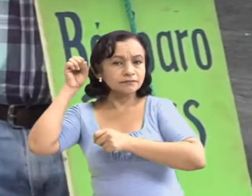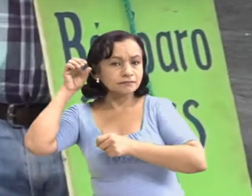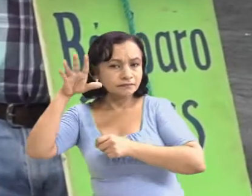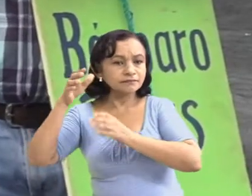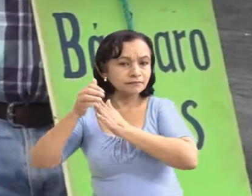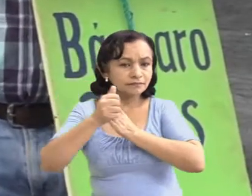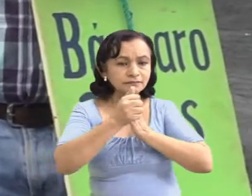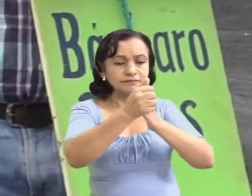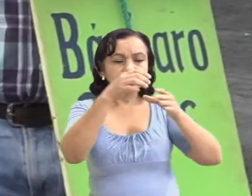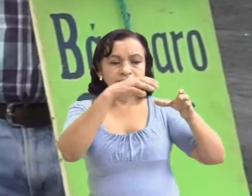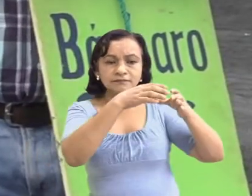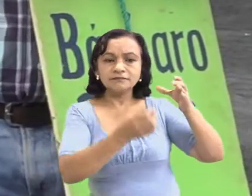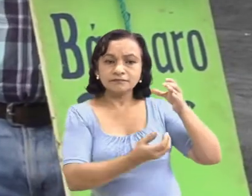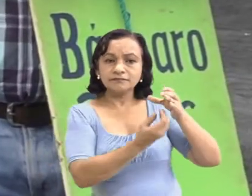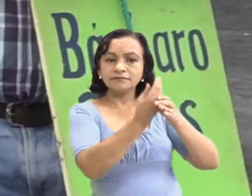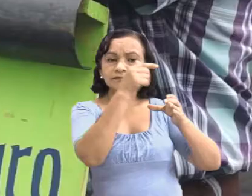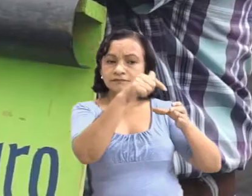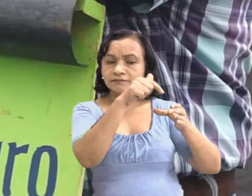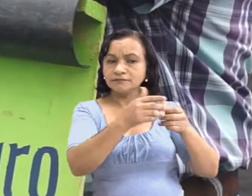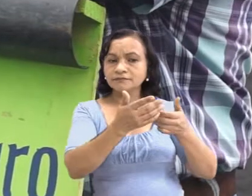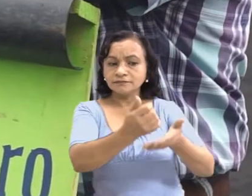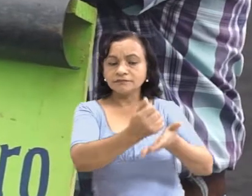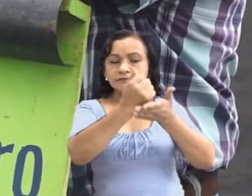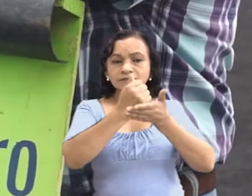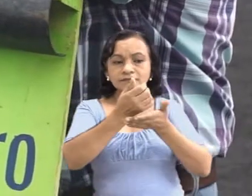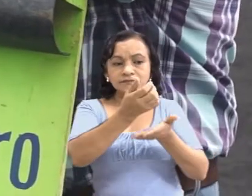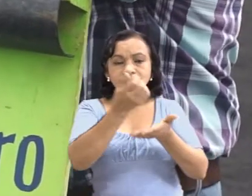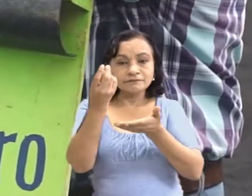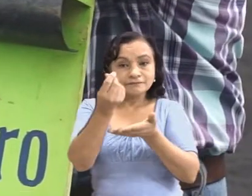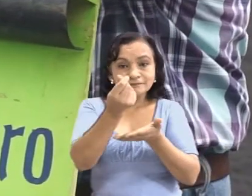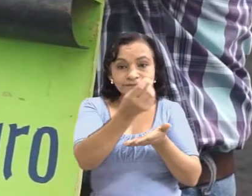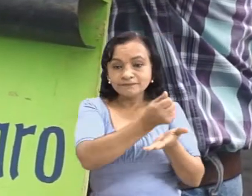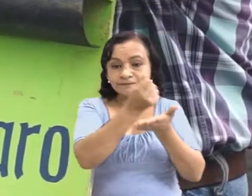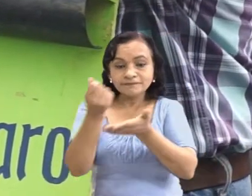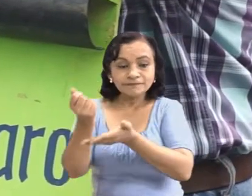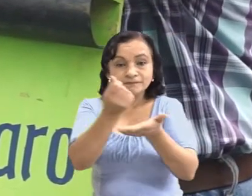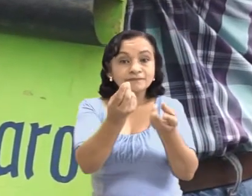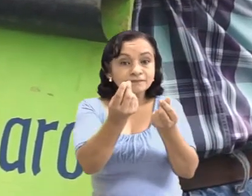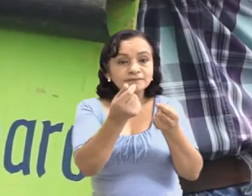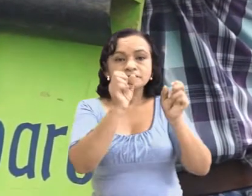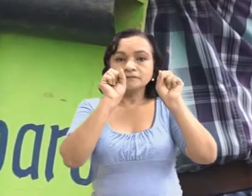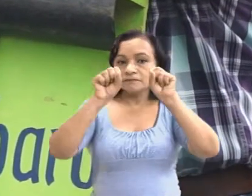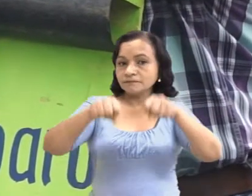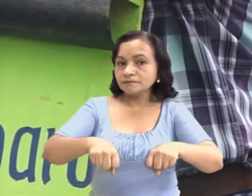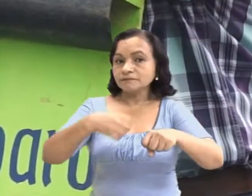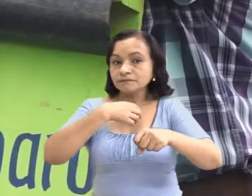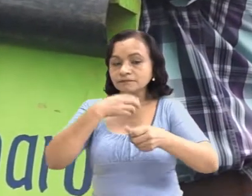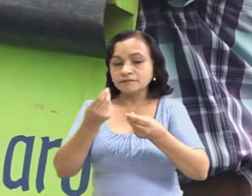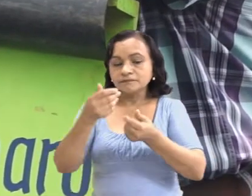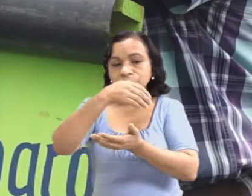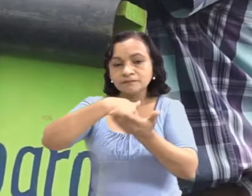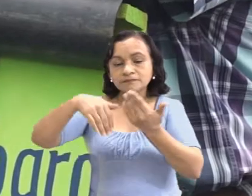turismo aquí en el volcán. Eso les permite un ingreso económico y la posibilidad también